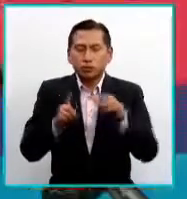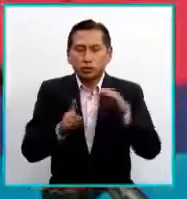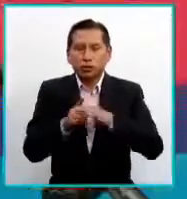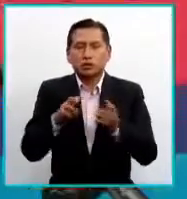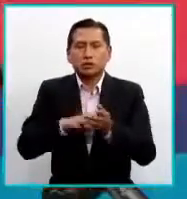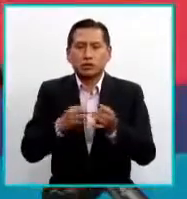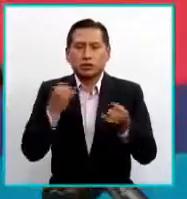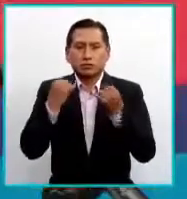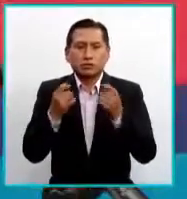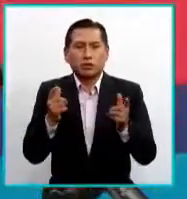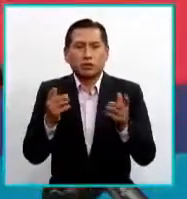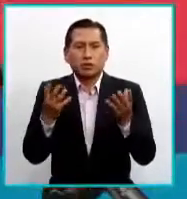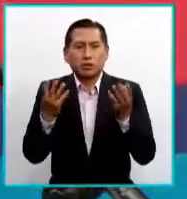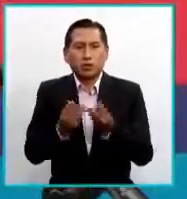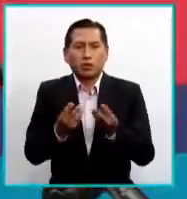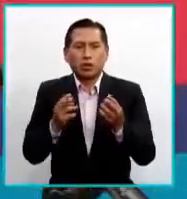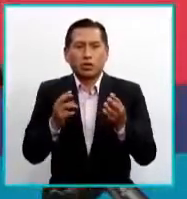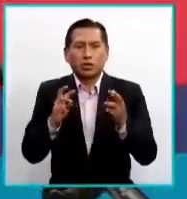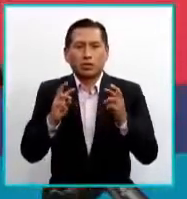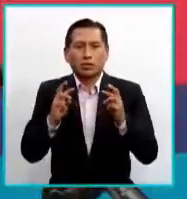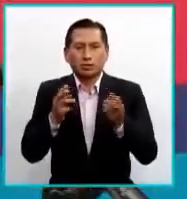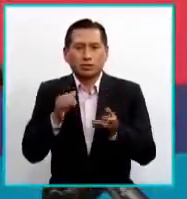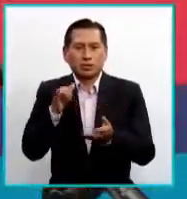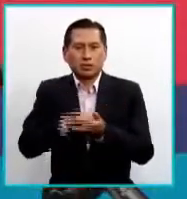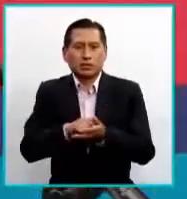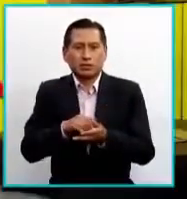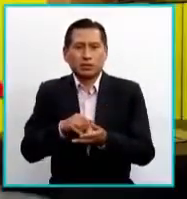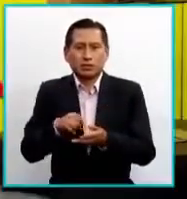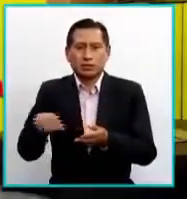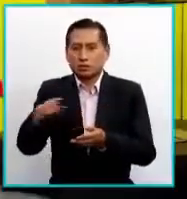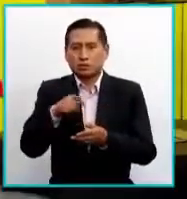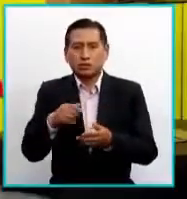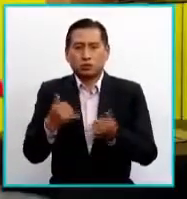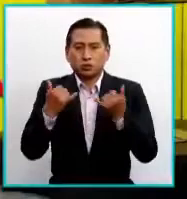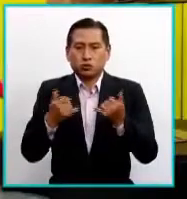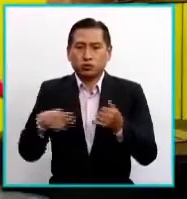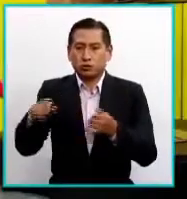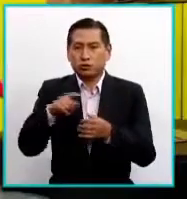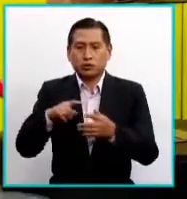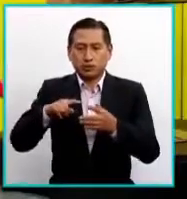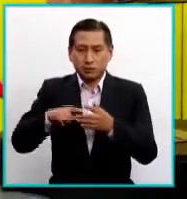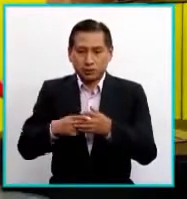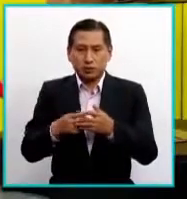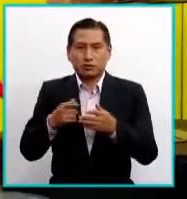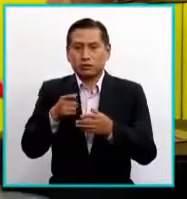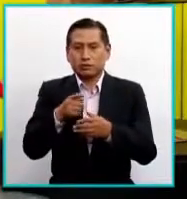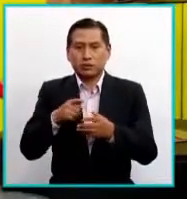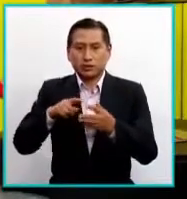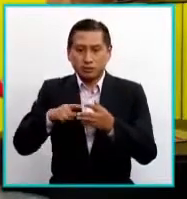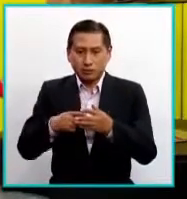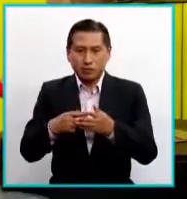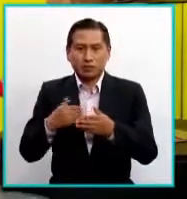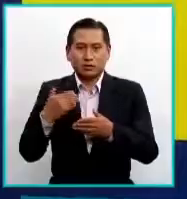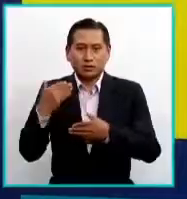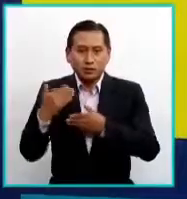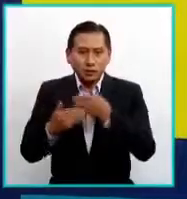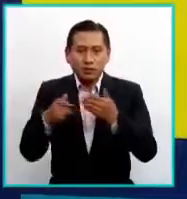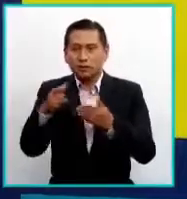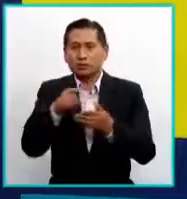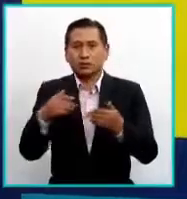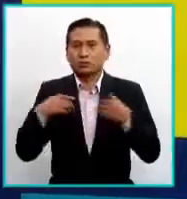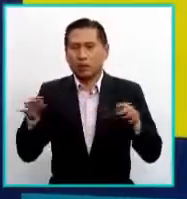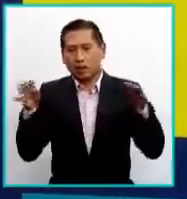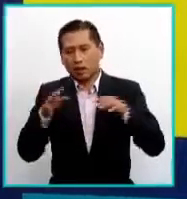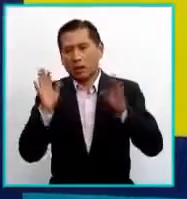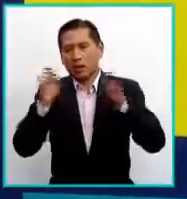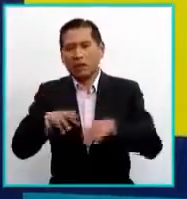muy poca información, precisamente porque a los artistas que están hoy creando su trayectoria, como están creando su trayectoria, no se les tira mucha